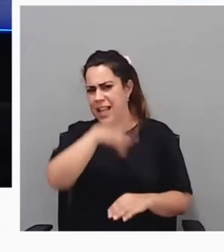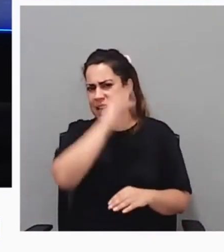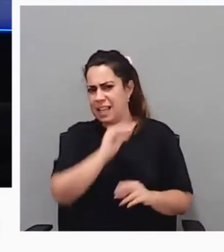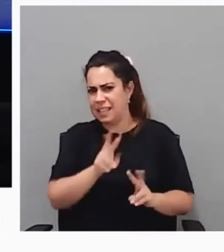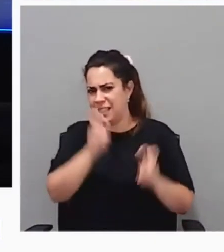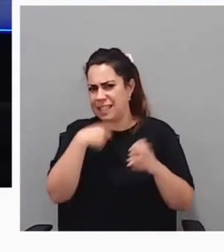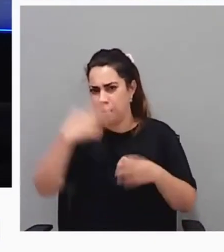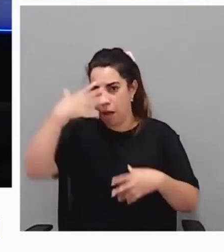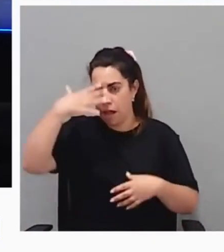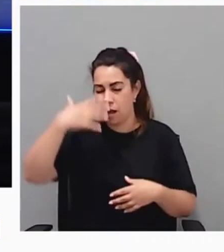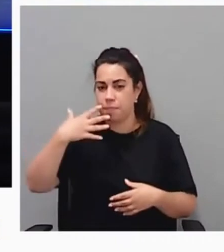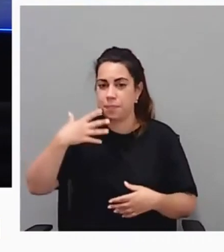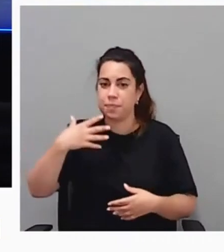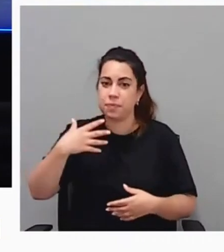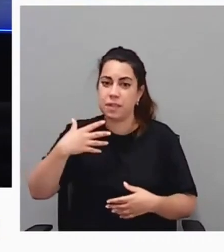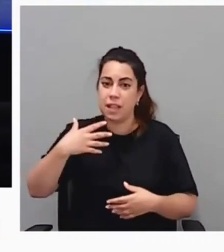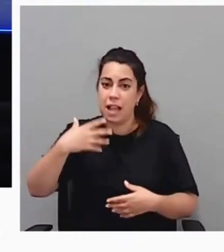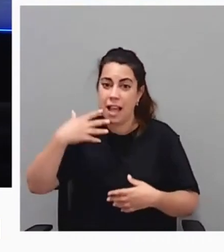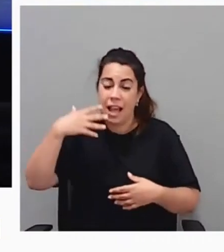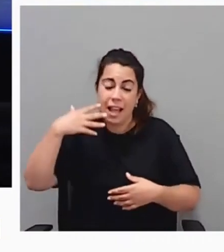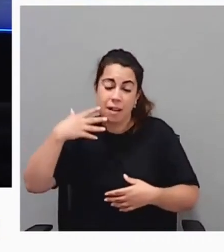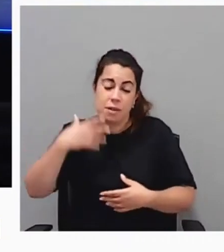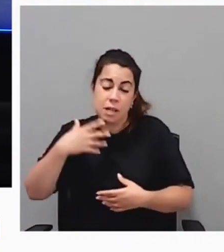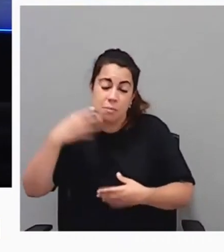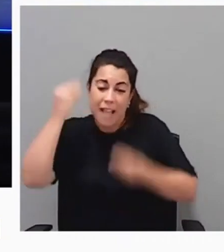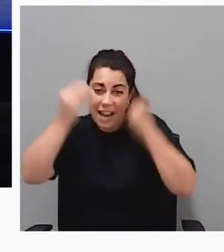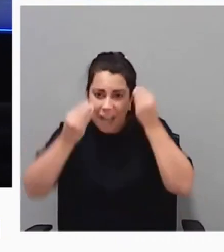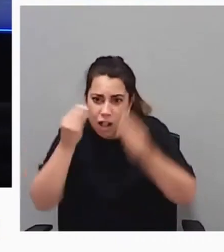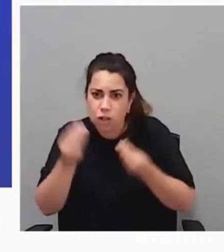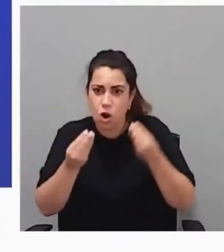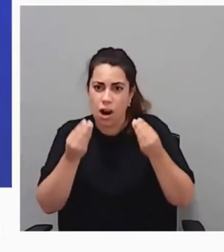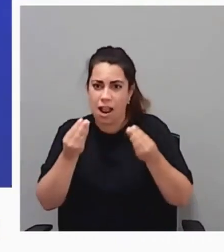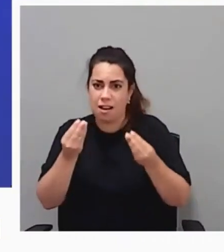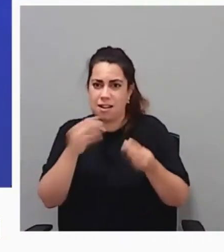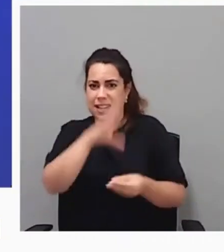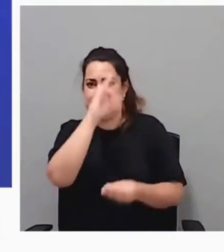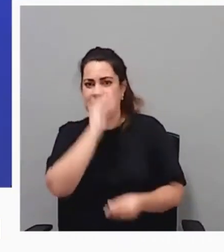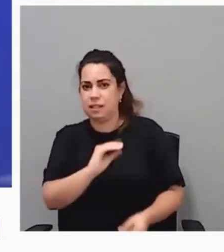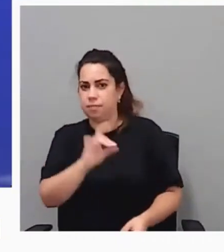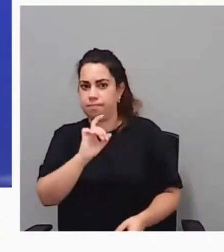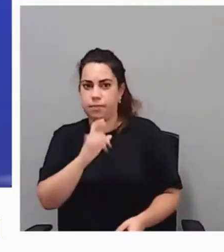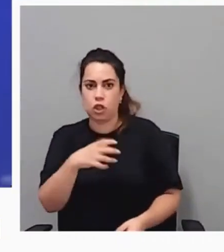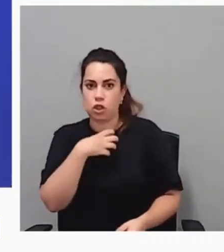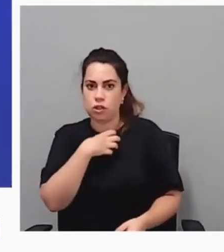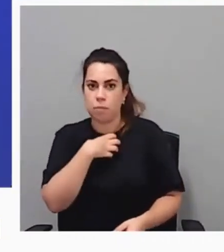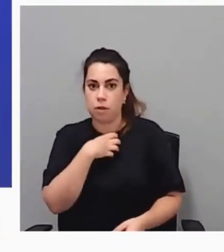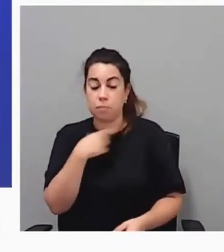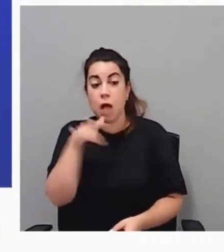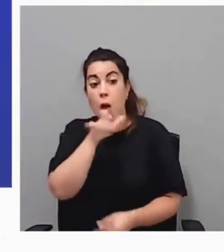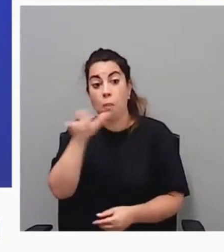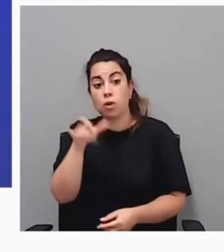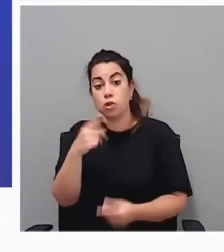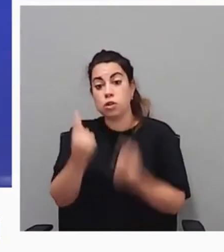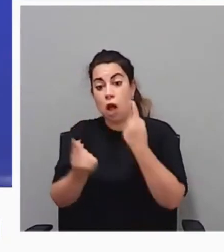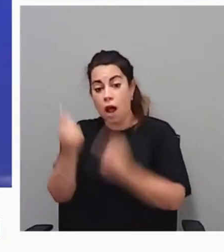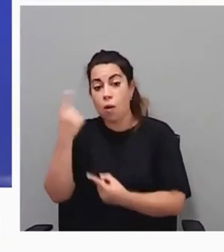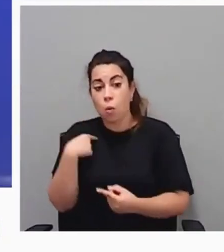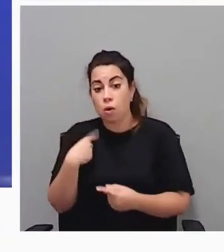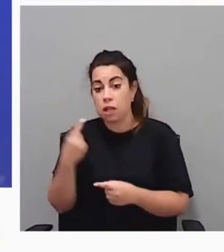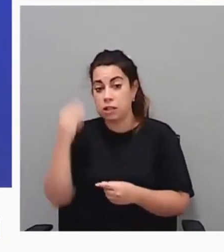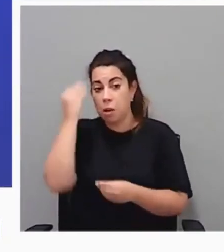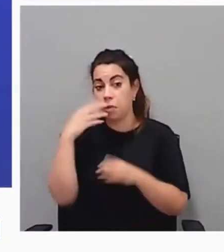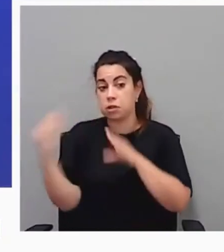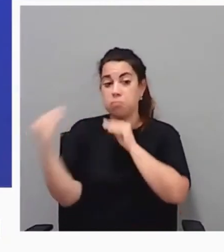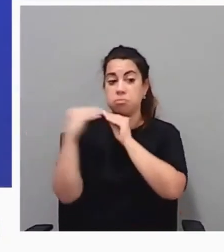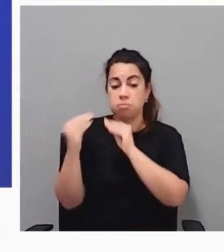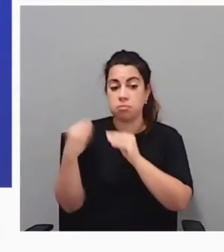racional a base de reduccionismo. Y eso, ahí gente como yo empezó a interesarse a usar estas técnicas